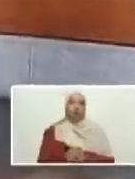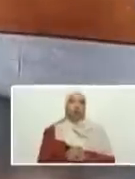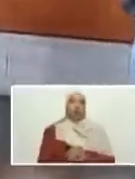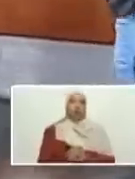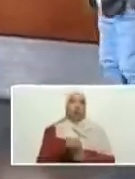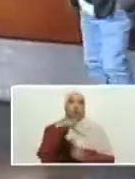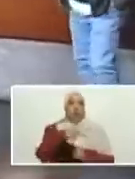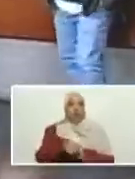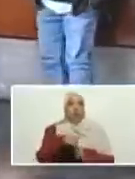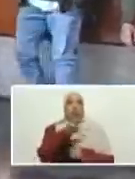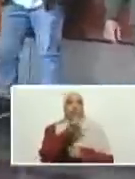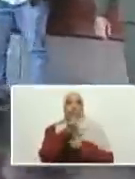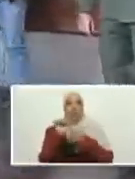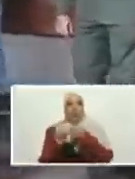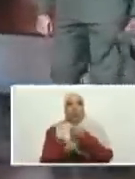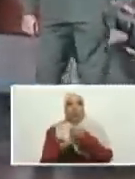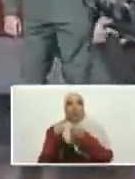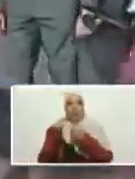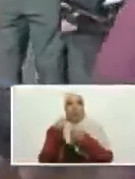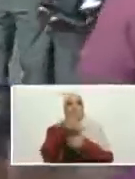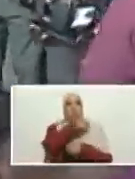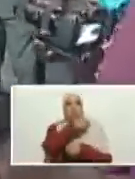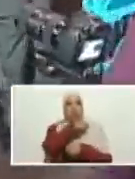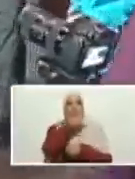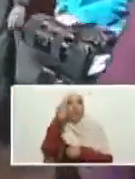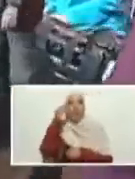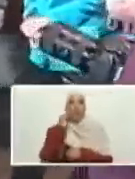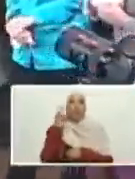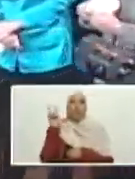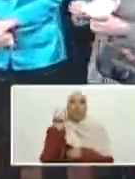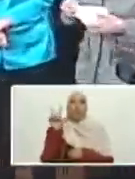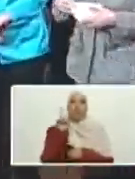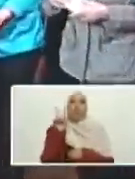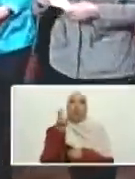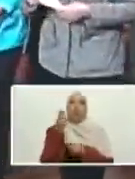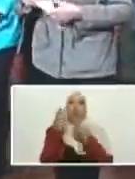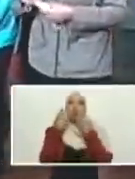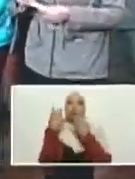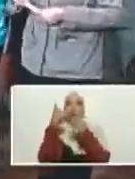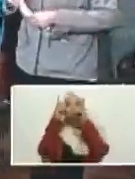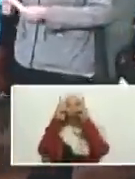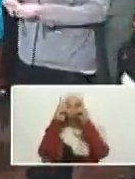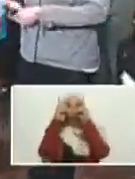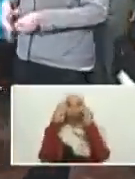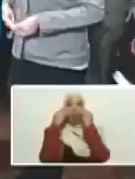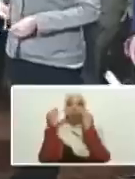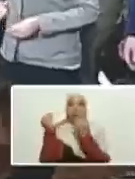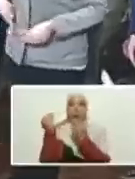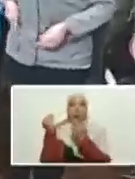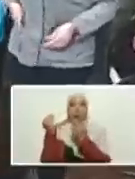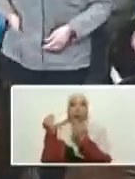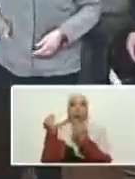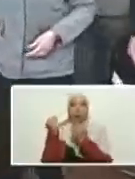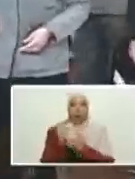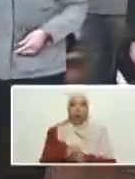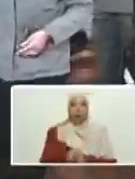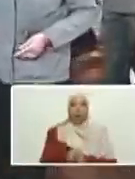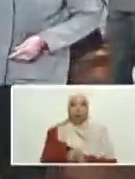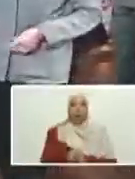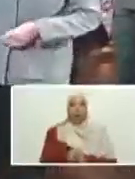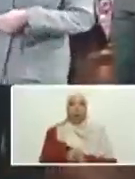con la vicepresidenta ejecutiva de la República Bolivariana de Venezuela, doctora Delcy Rodríguez. Aquí